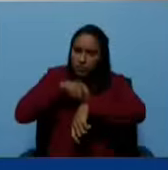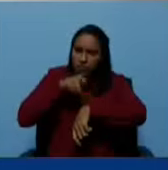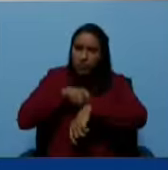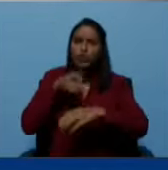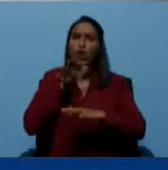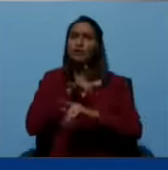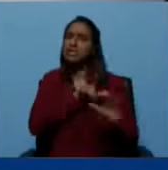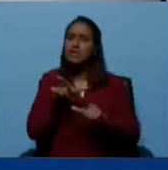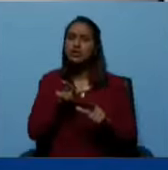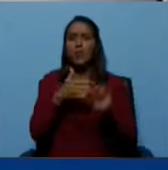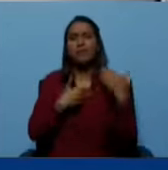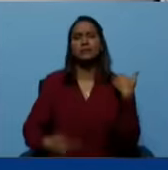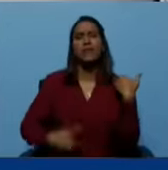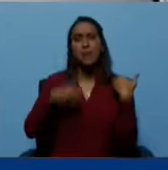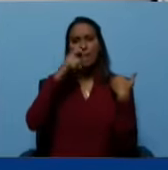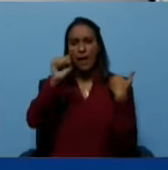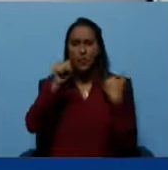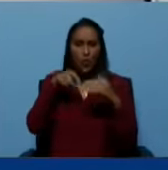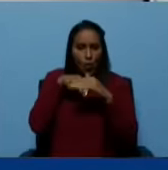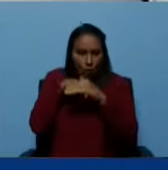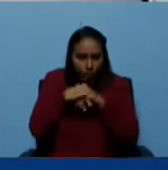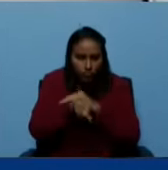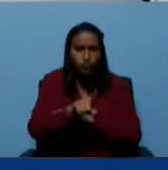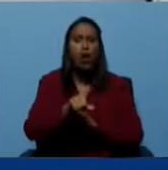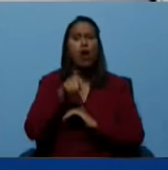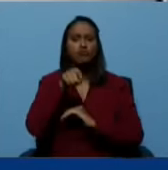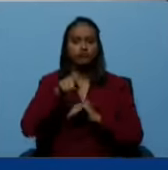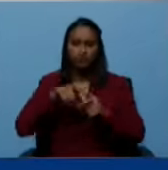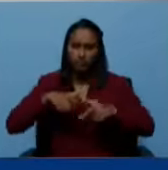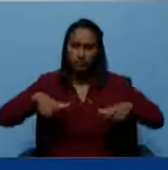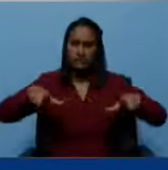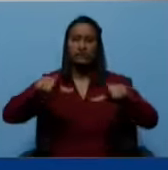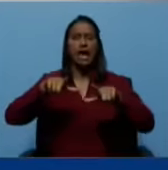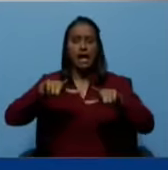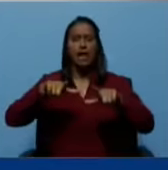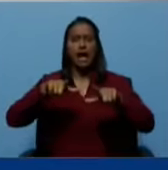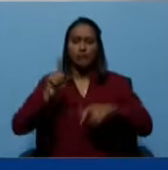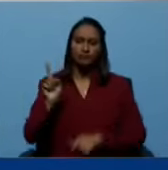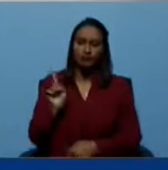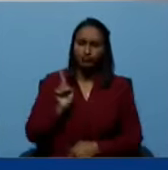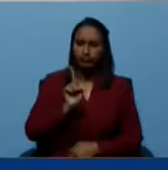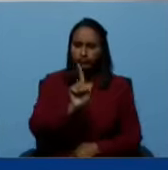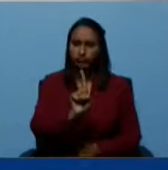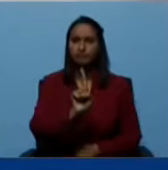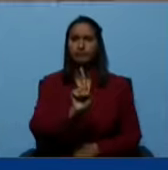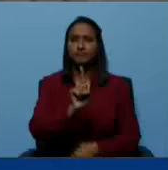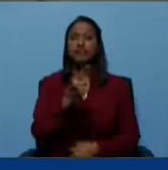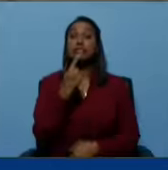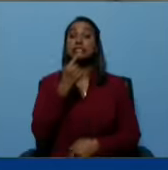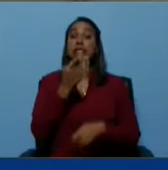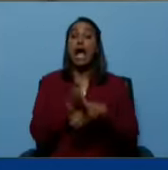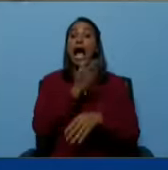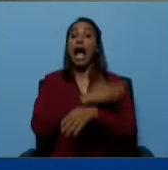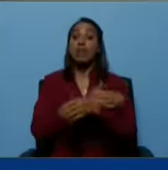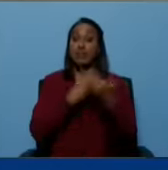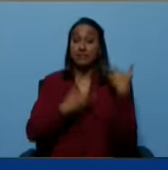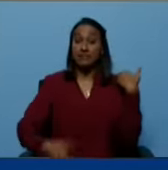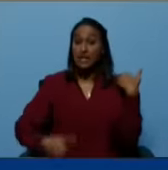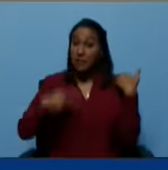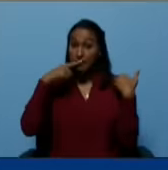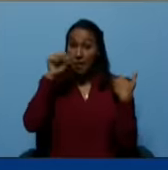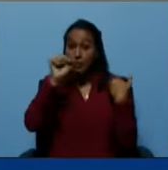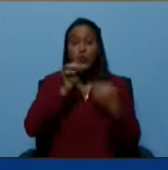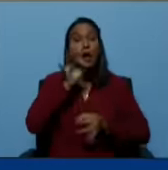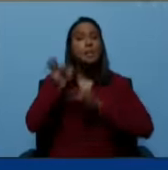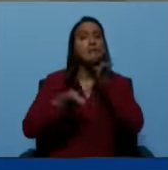sala para dar inicio a esta comparecencia. Decía el jefe de Estado venezolano Nicolás Maduro Moros